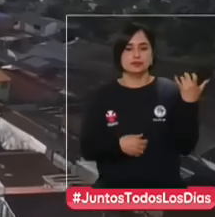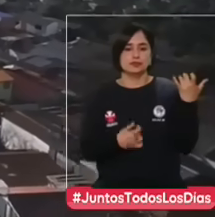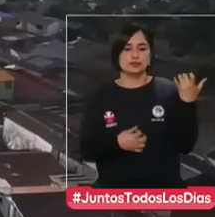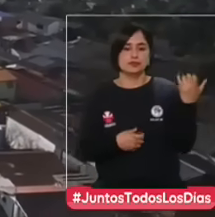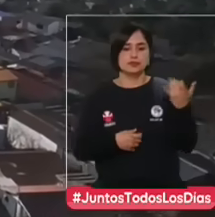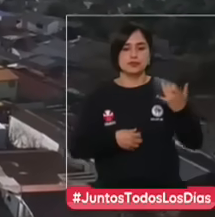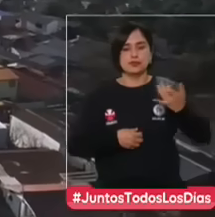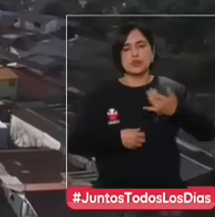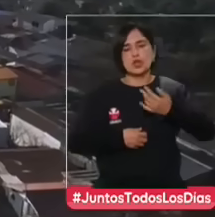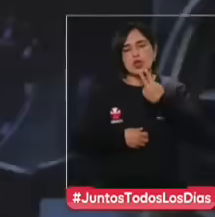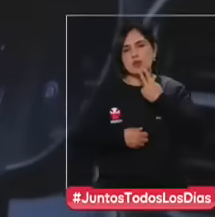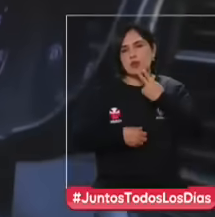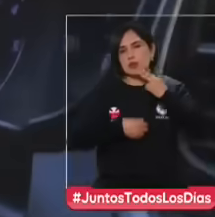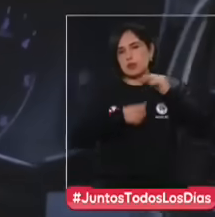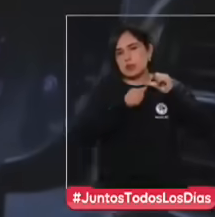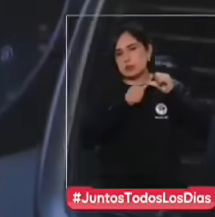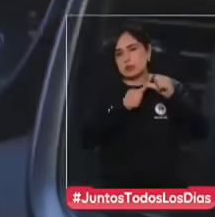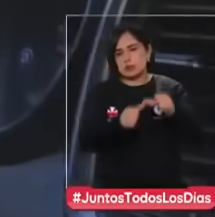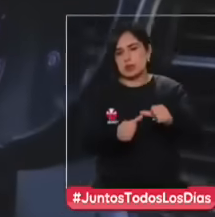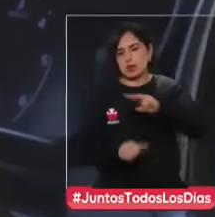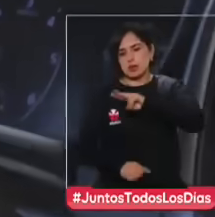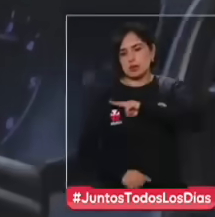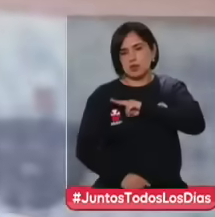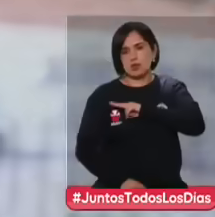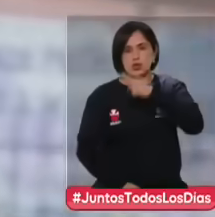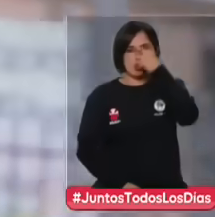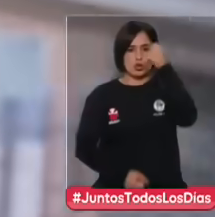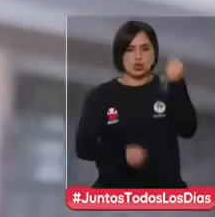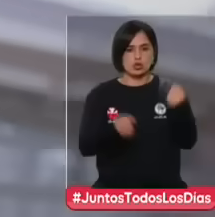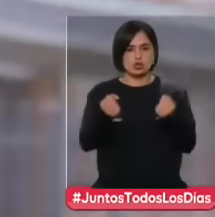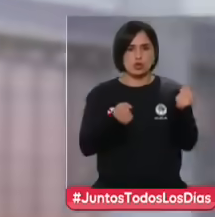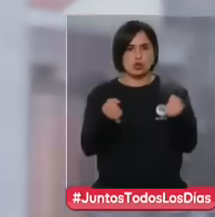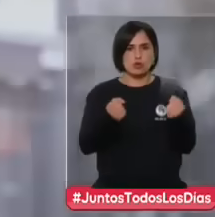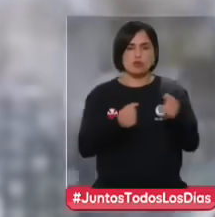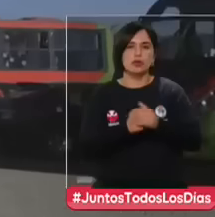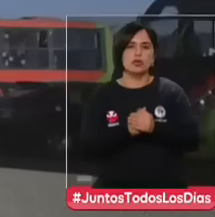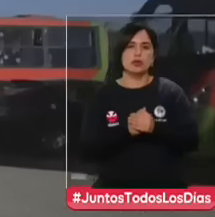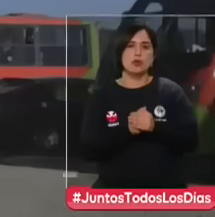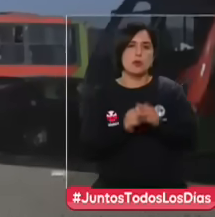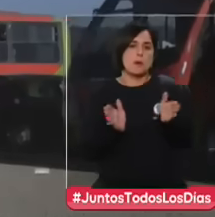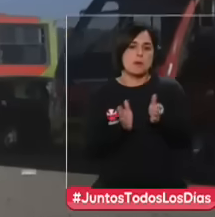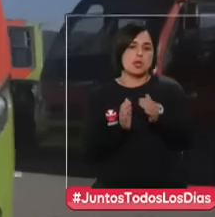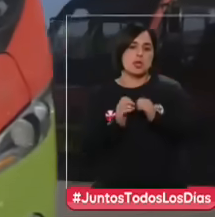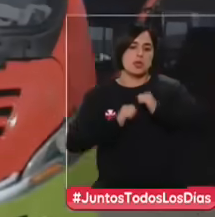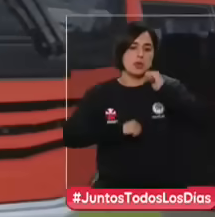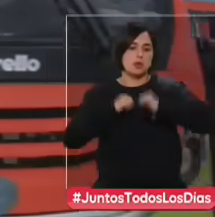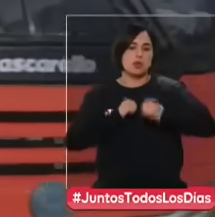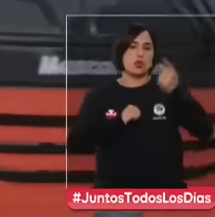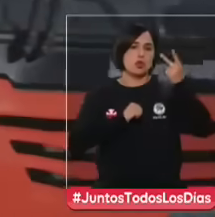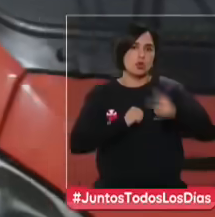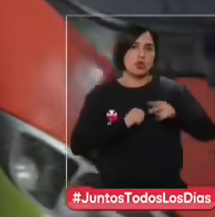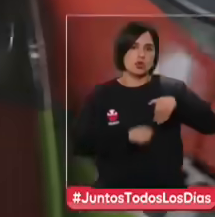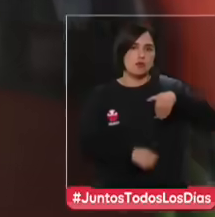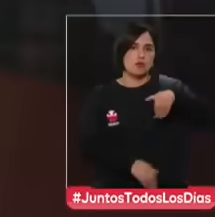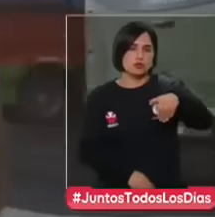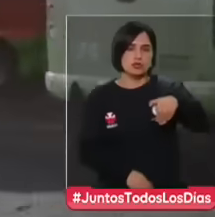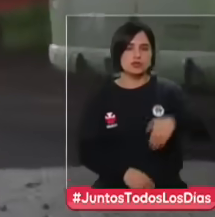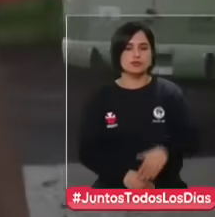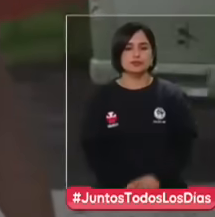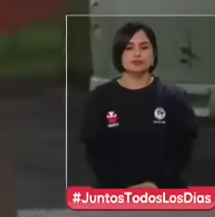Y toda la vida en Valparaíso. Soy chofer de profesión. Ahora con una mini empresa. Soy propietario de buses.